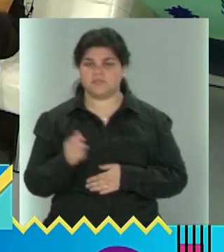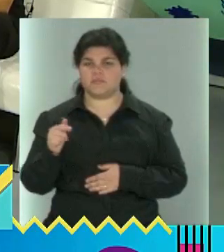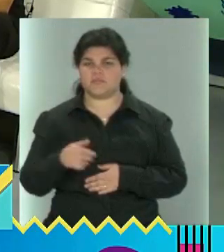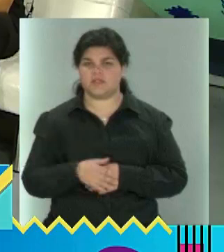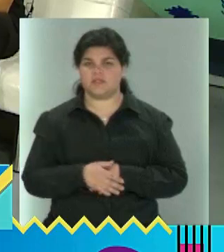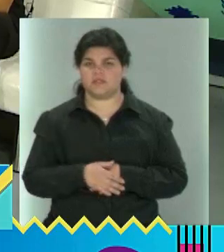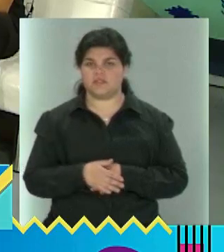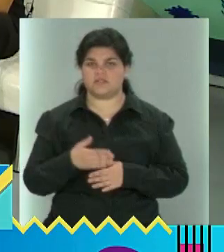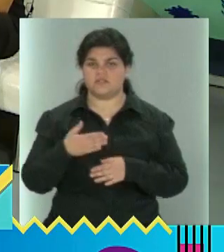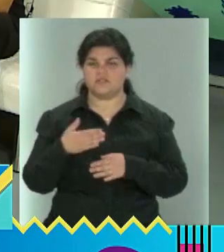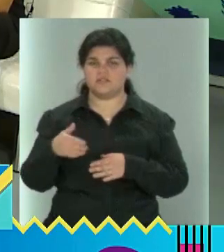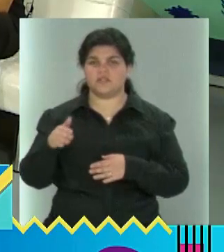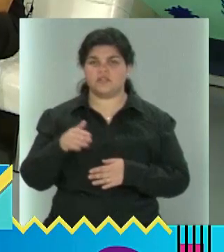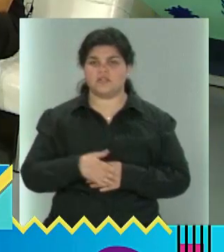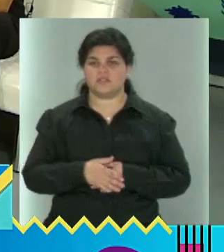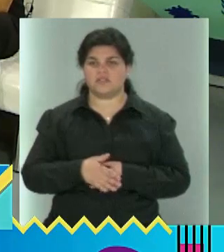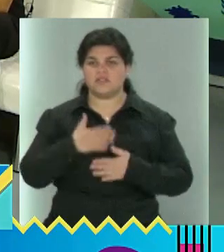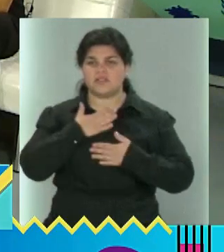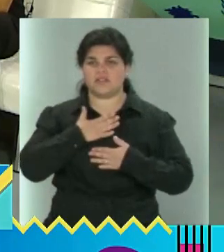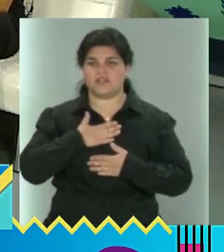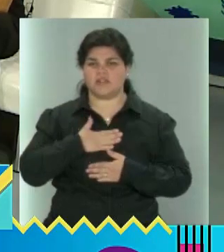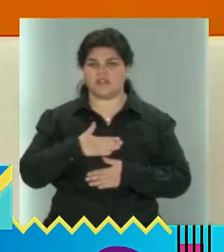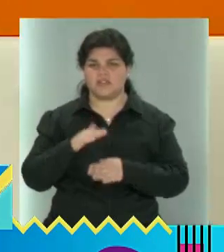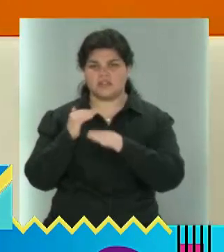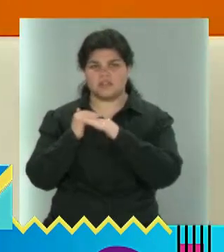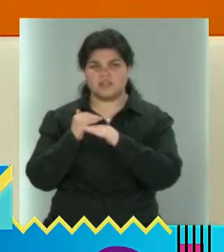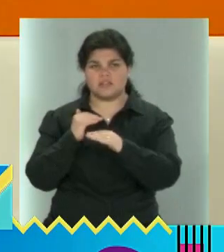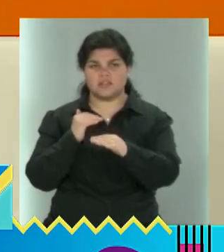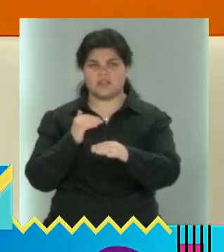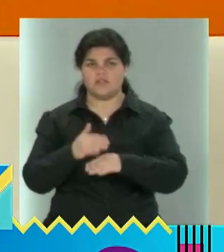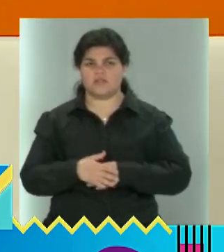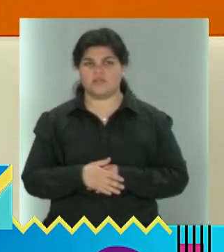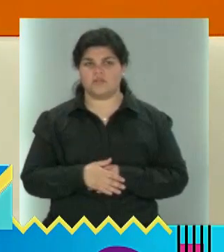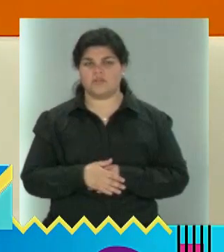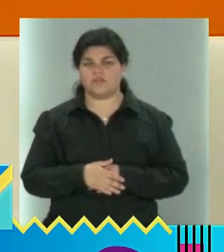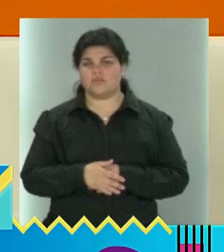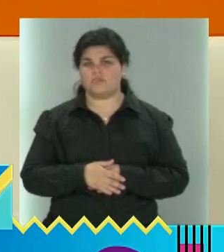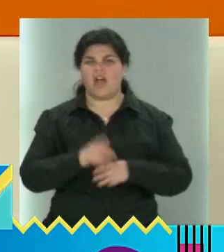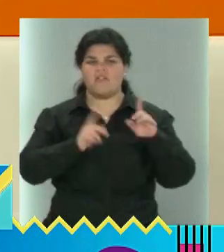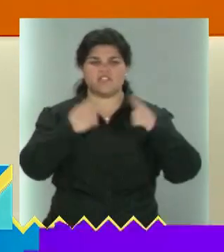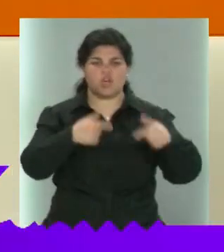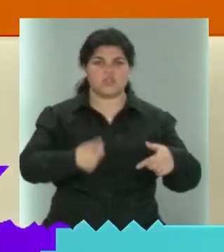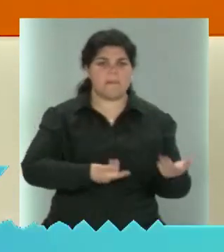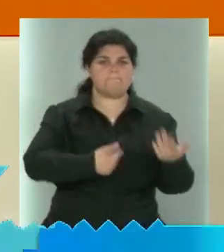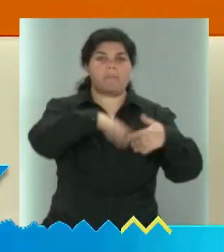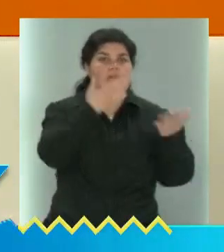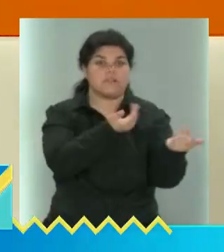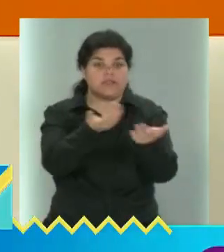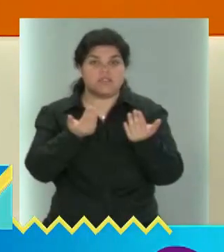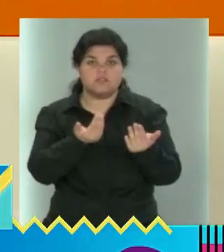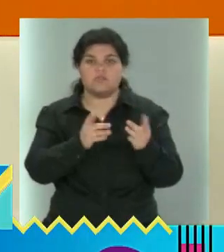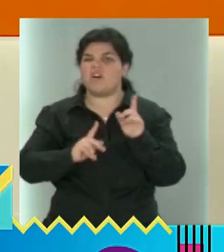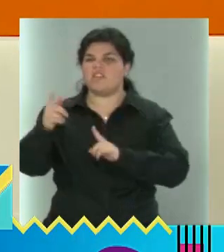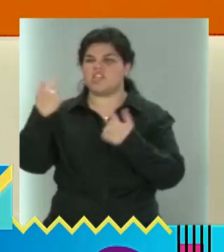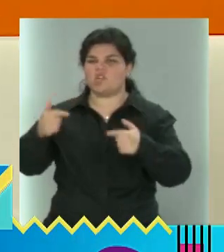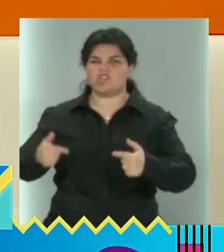Templanza, ¿sí? No dejarse llevar por las emociones en exceso o por cosas que realmente a veces no son tan importantes. A veces